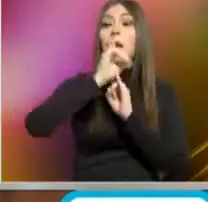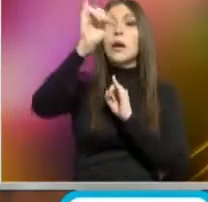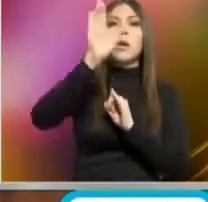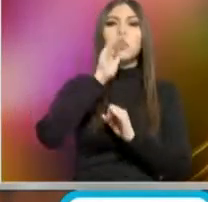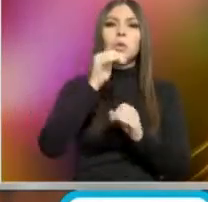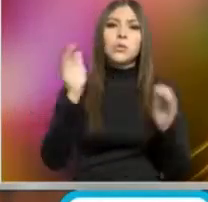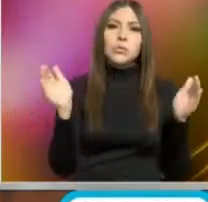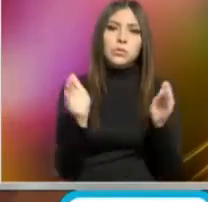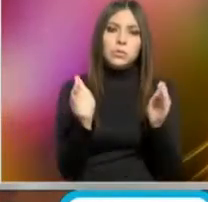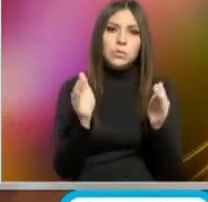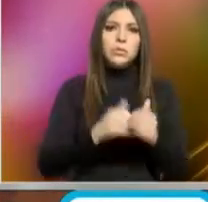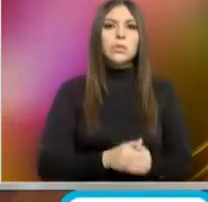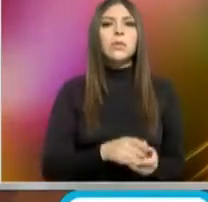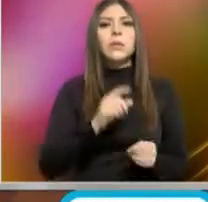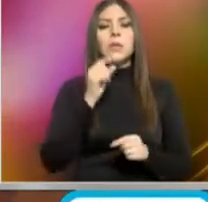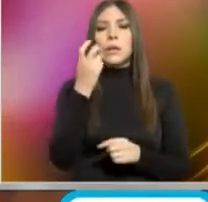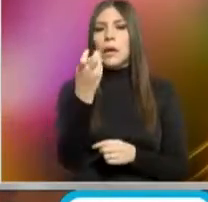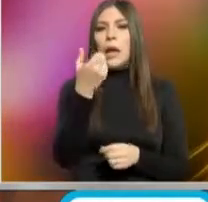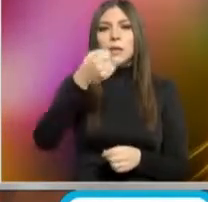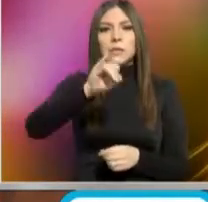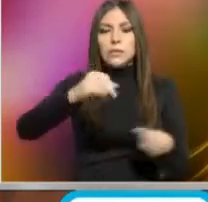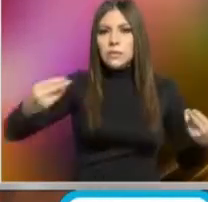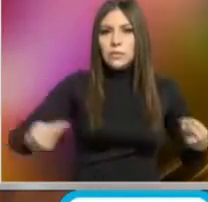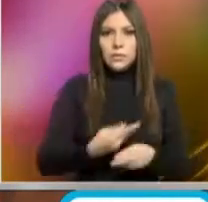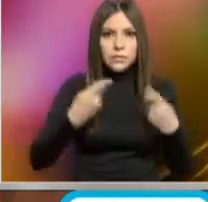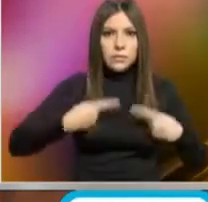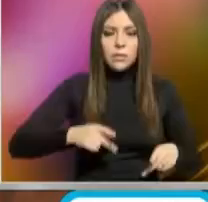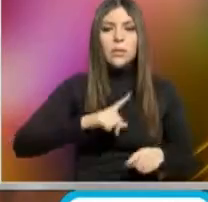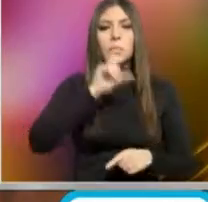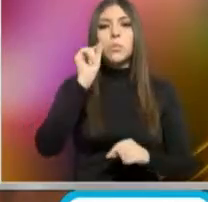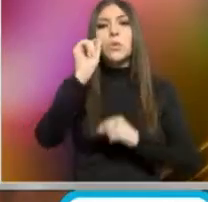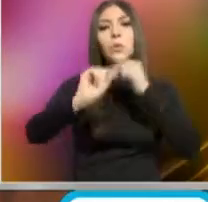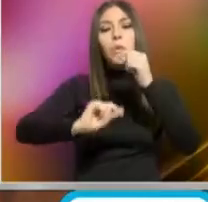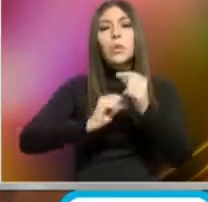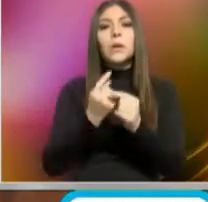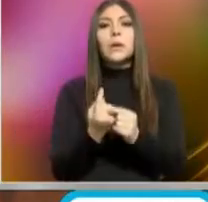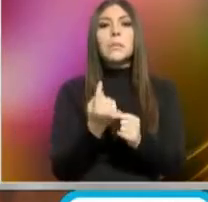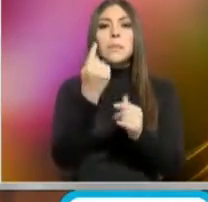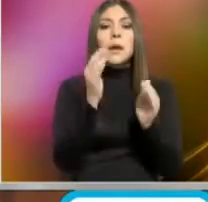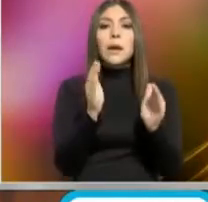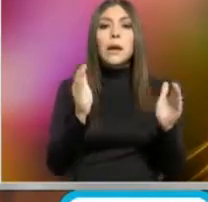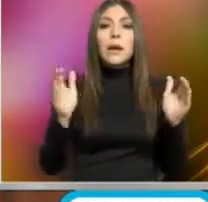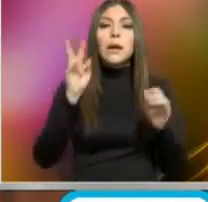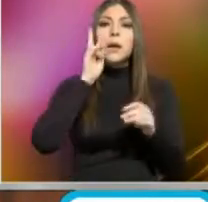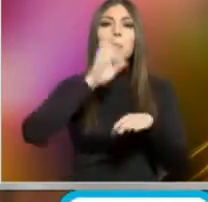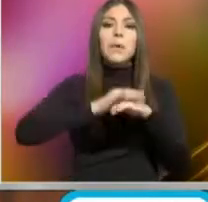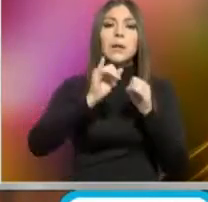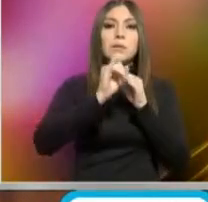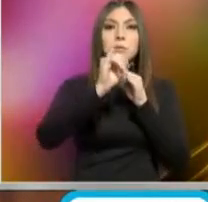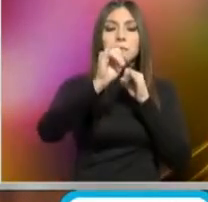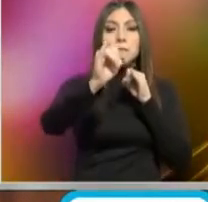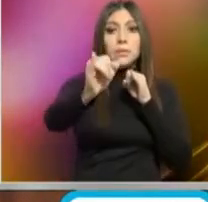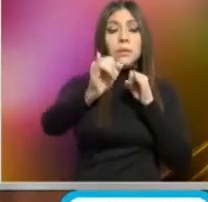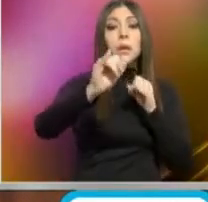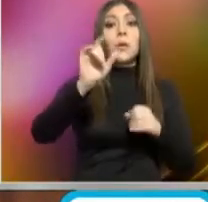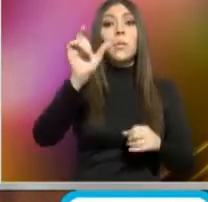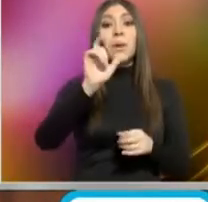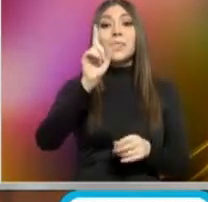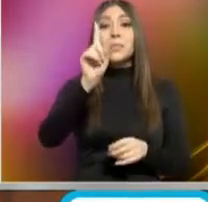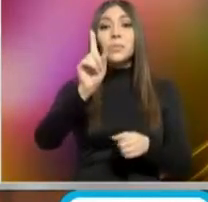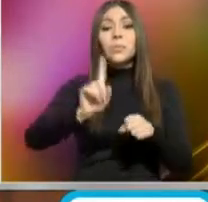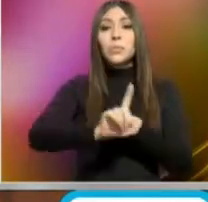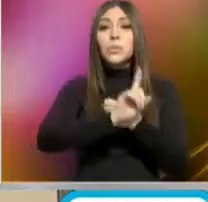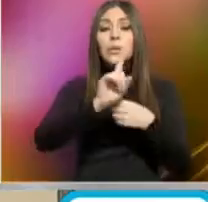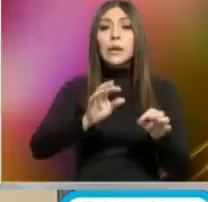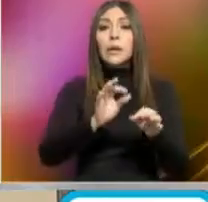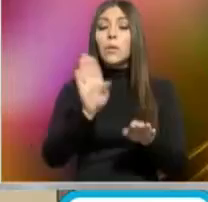¿no? Estamos evolucionados para eso. Y eventualmente al ir creciendo va mejorando la visión lejana. Ok. Un problema grave desde el nacimiento muchas